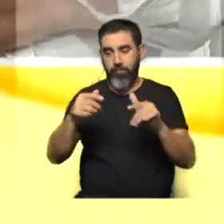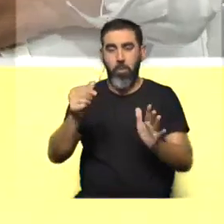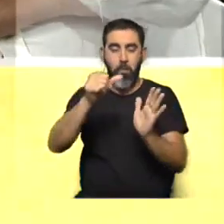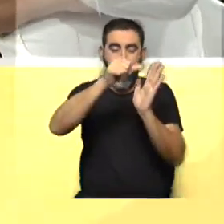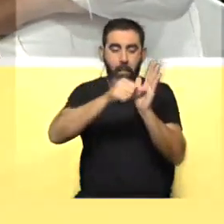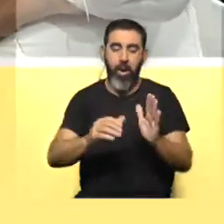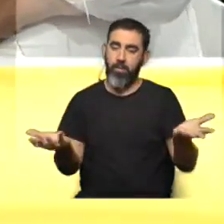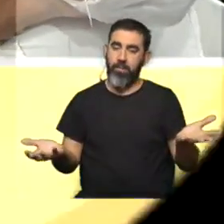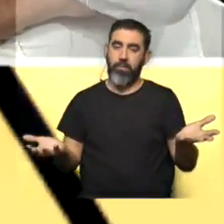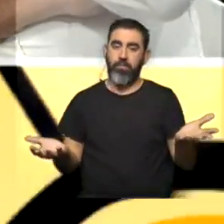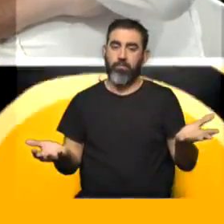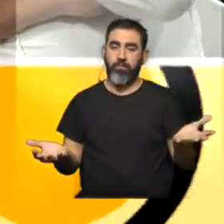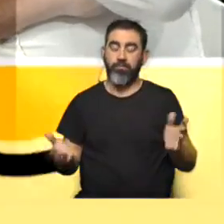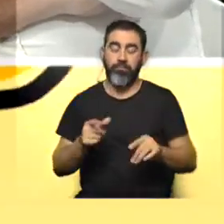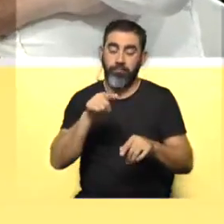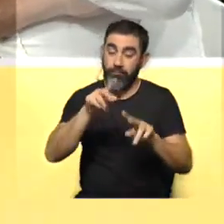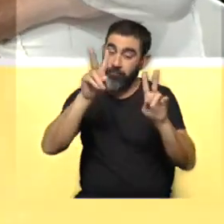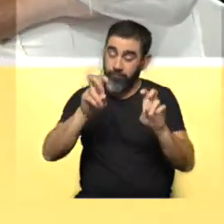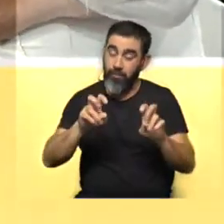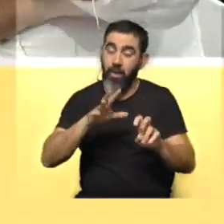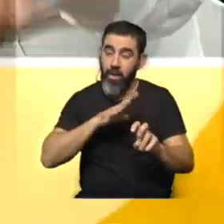marcas, ¿no? Refiriéndose a que...